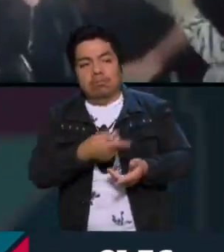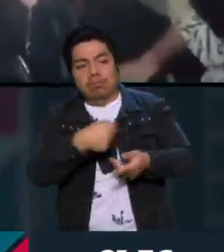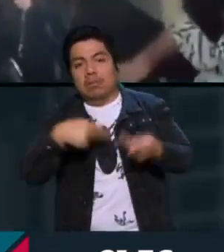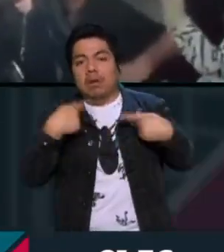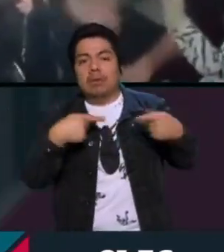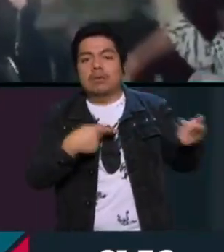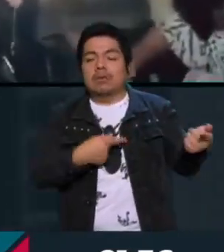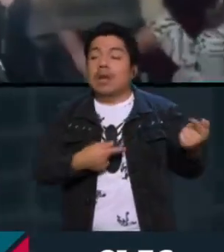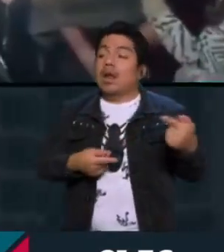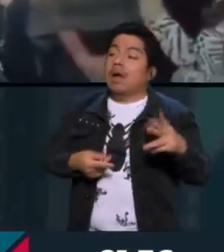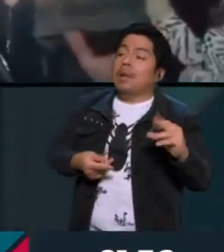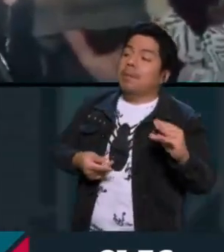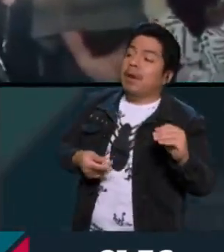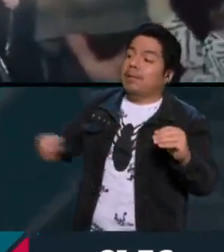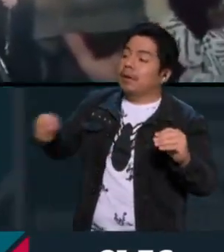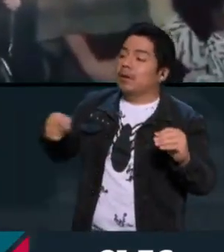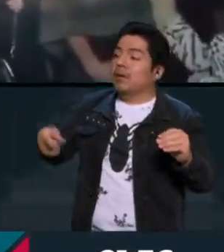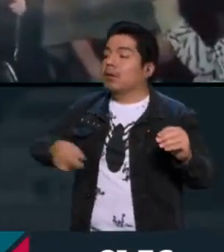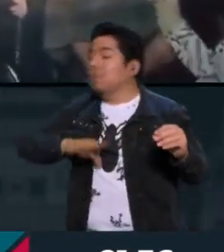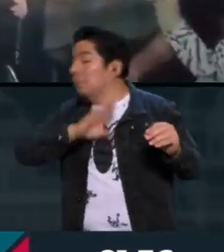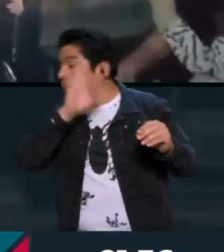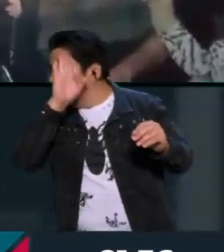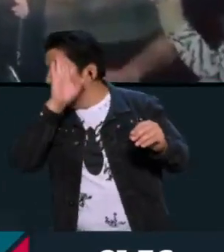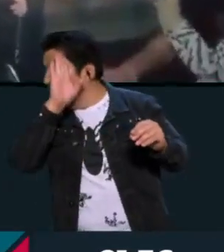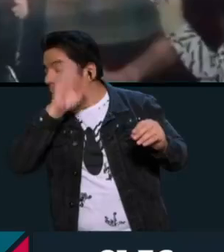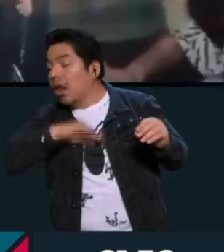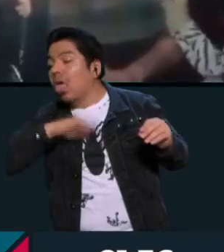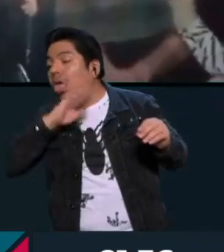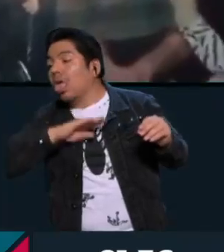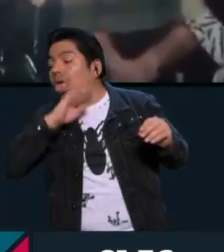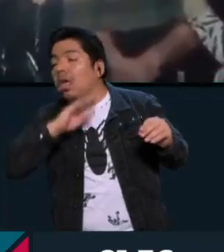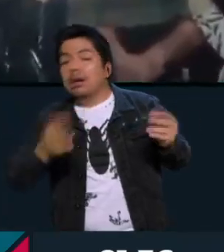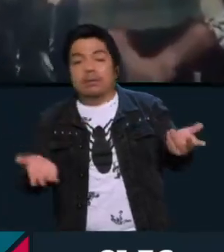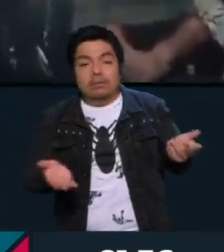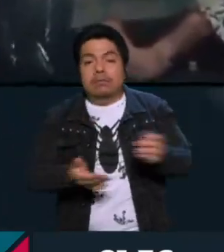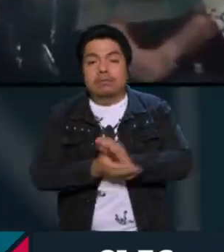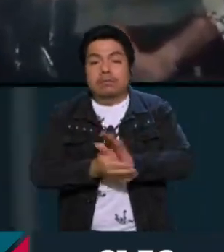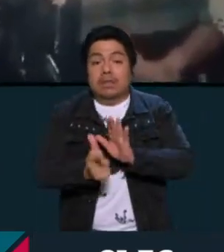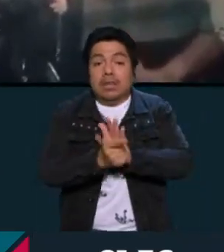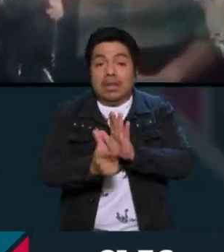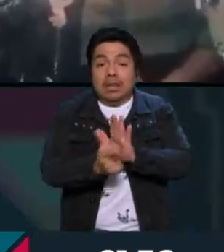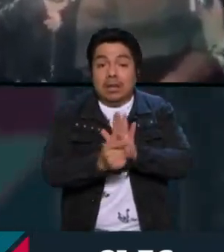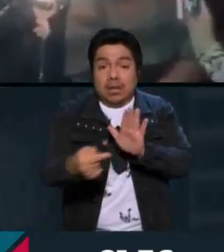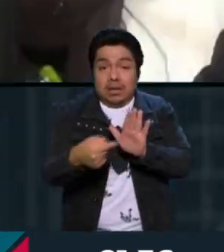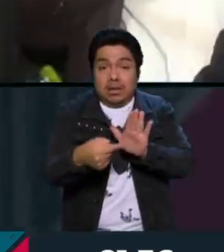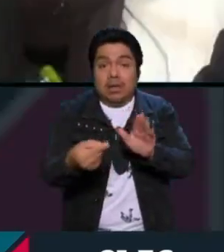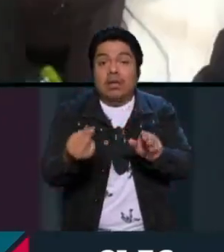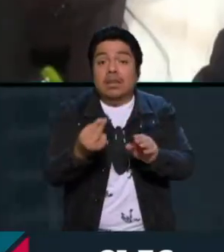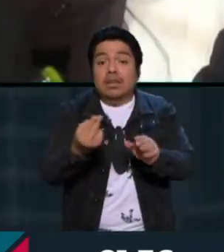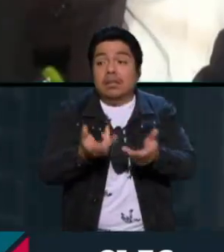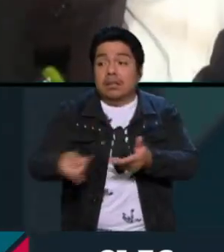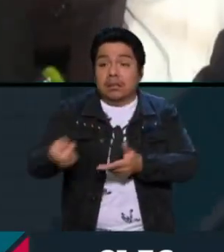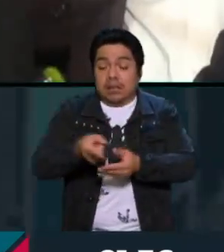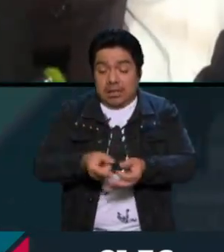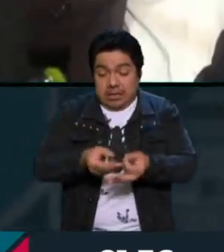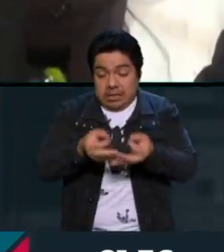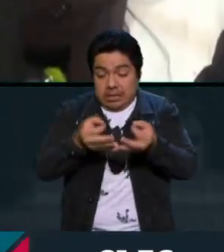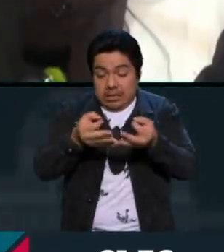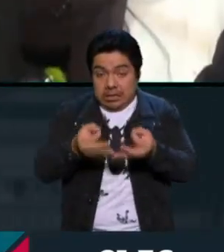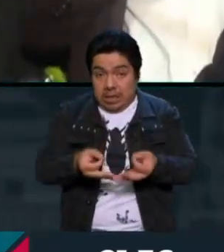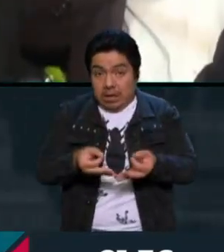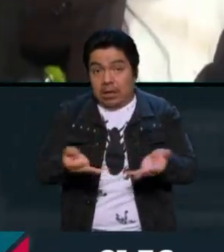voluntad popular, que sí es muy importante. La ley en sí misma no es nada si no tiene un peso de